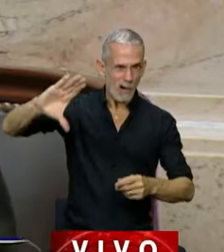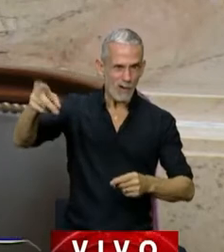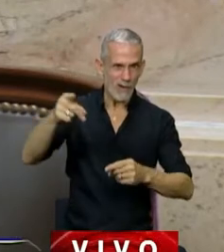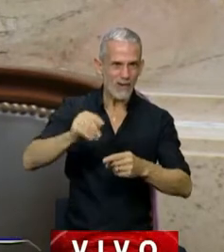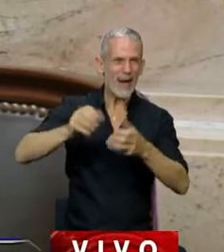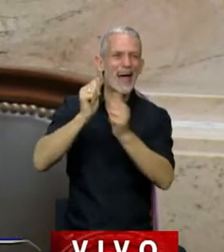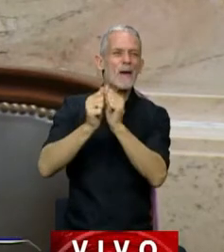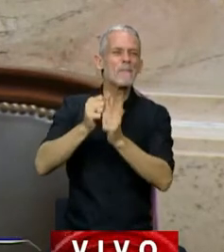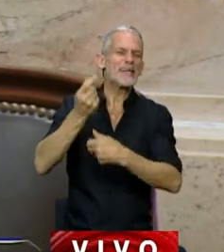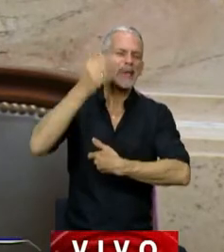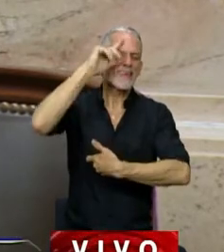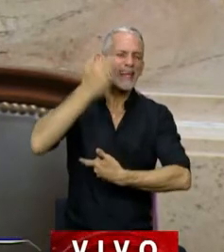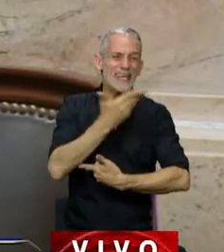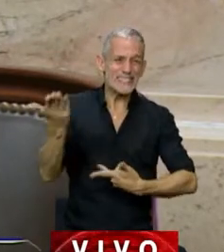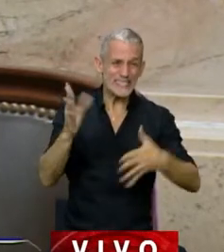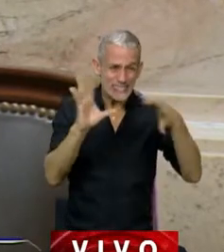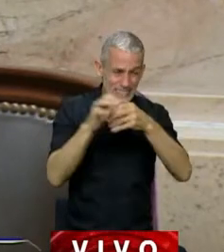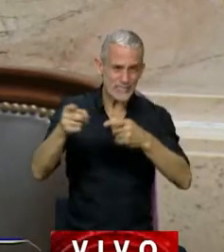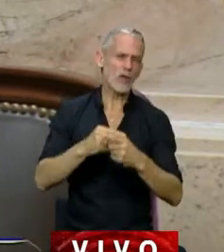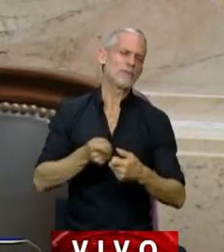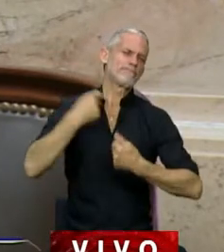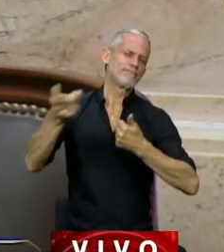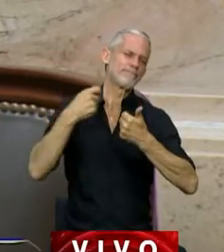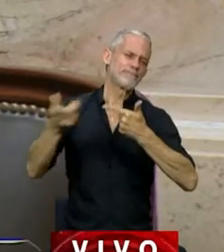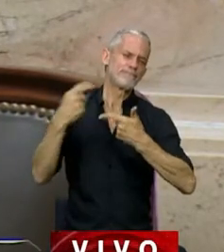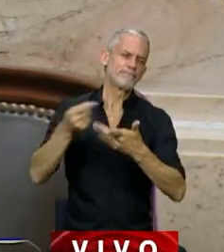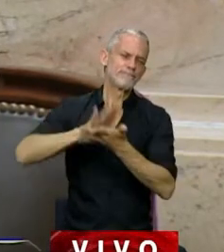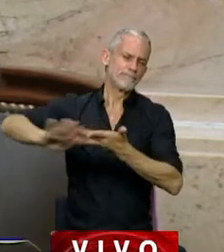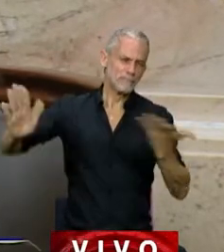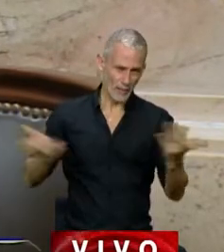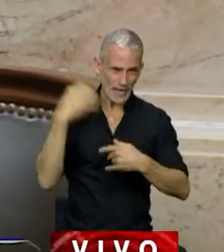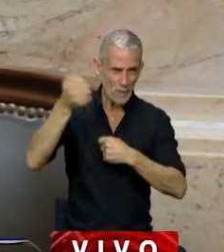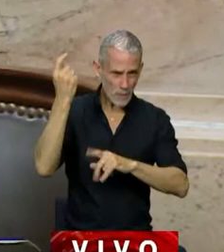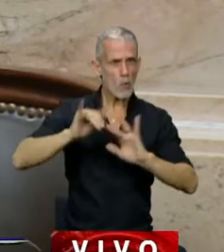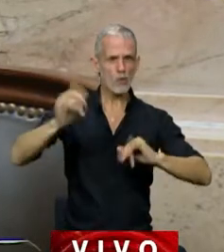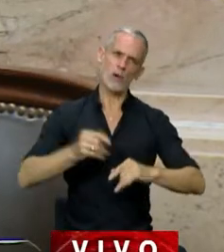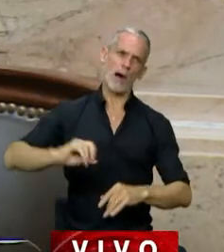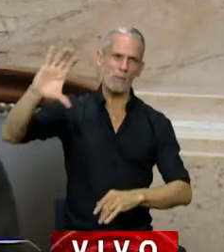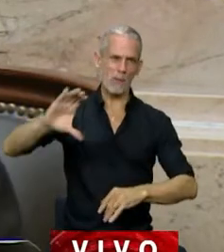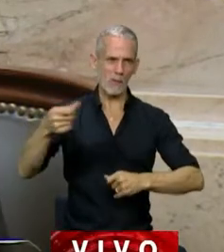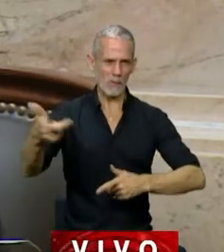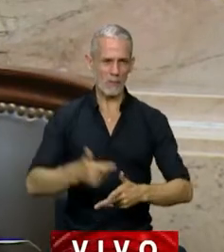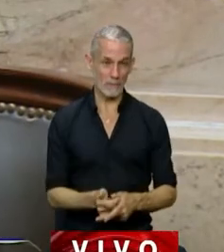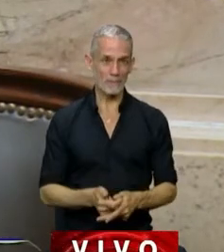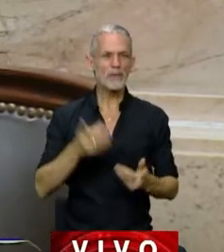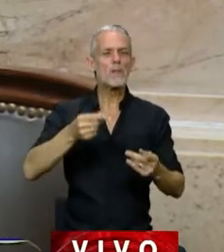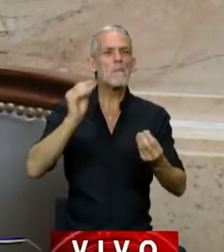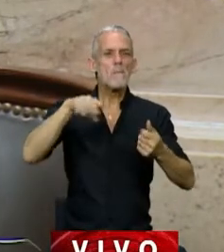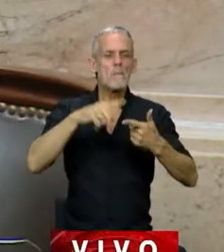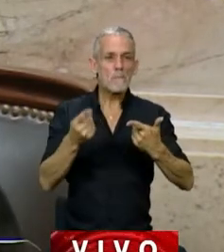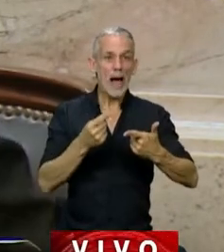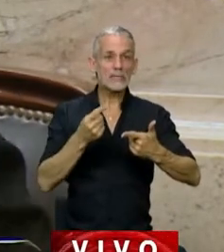está el mayor despilfarro de gastos improductivos, eso también les importa. La facultad de seguir